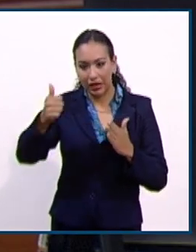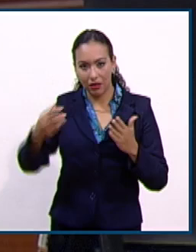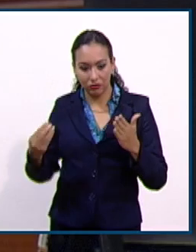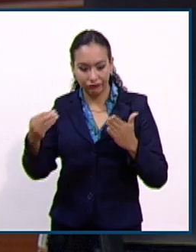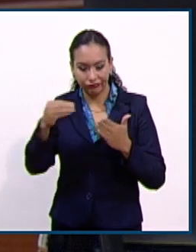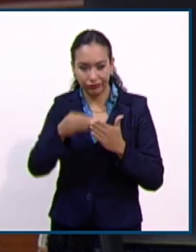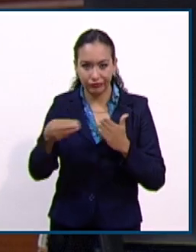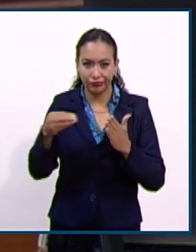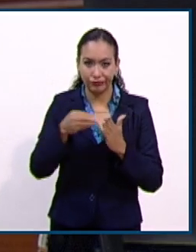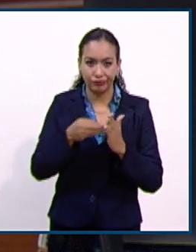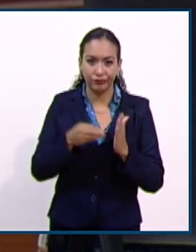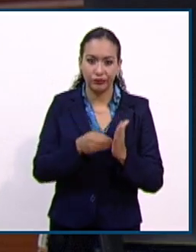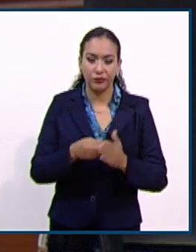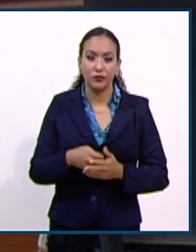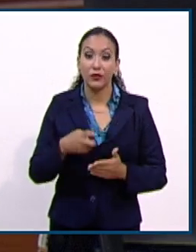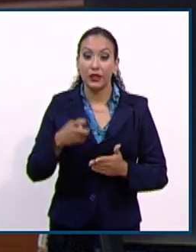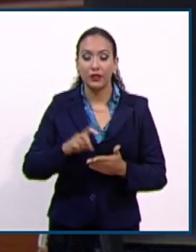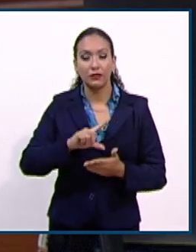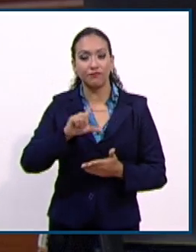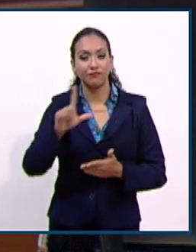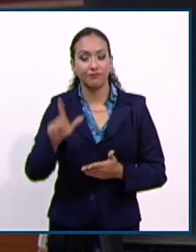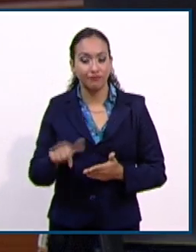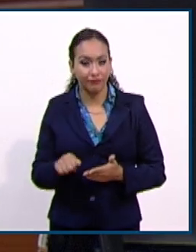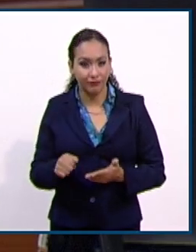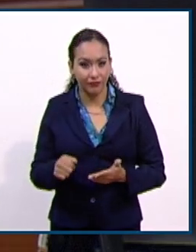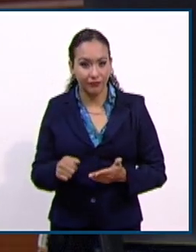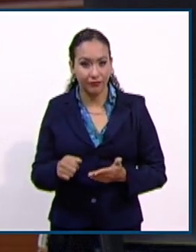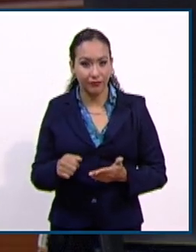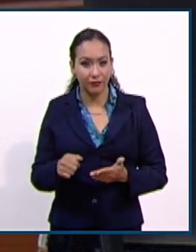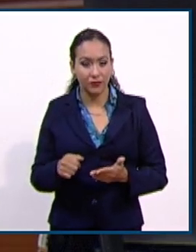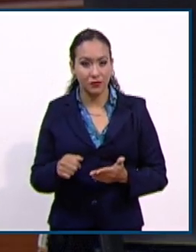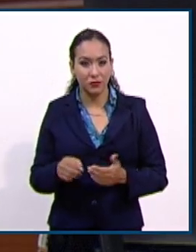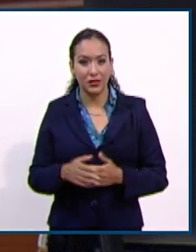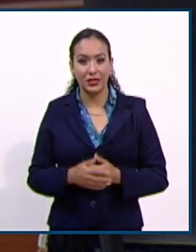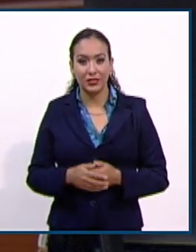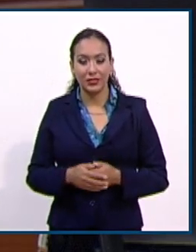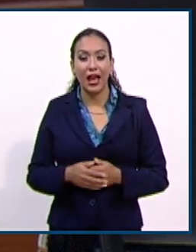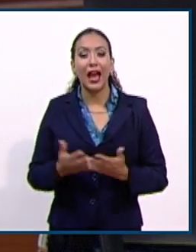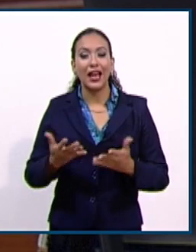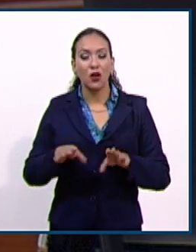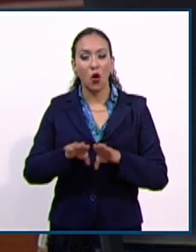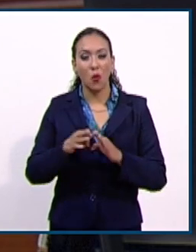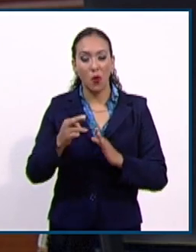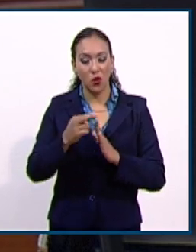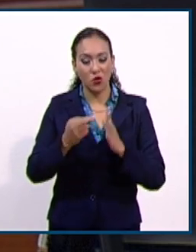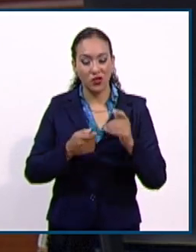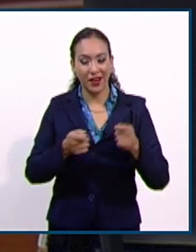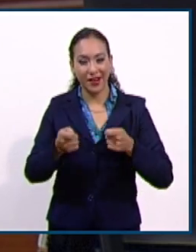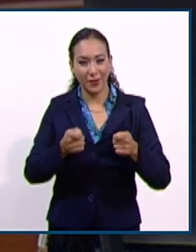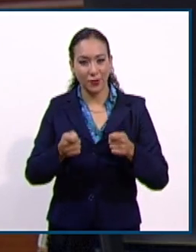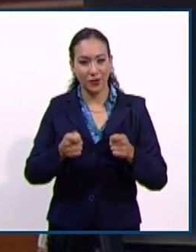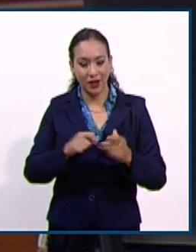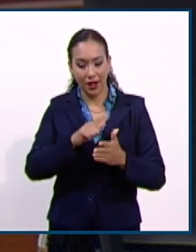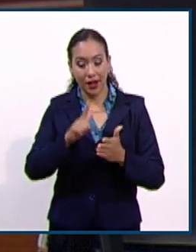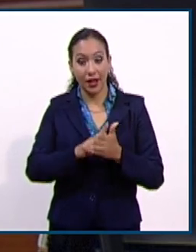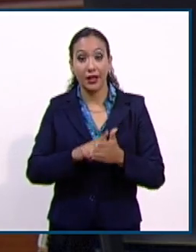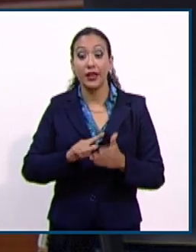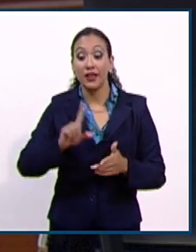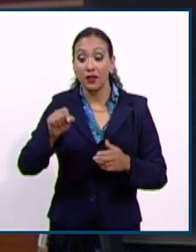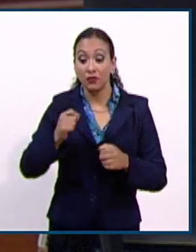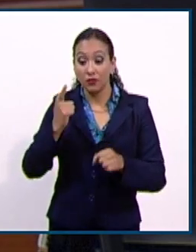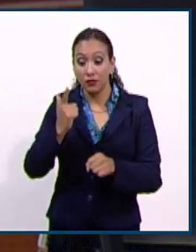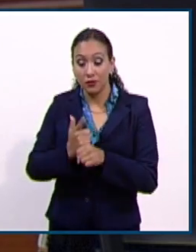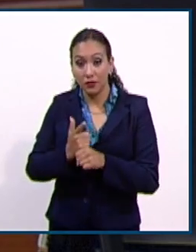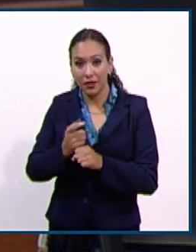y que se conviertan en, digamos, este parámetro que nos va a hacer analizar la ley de tal manera que cuando falten